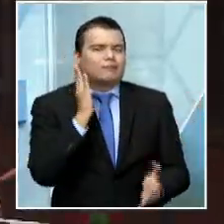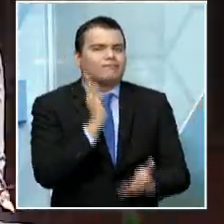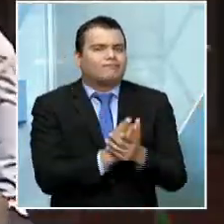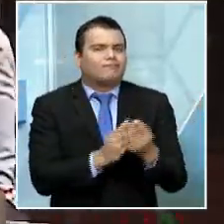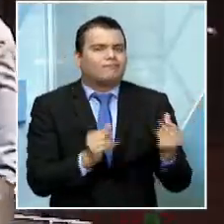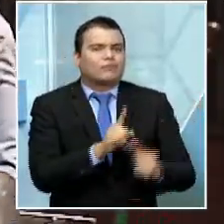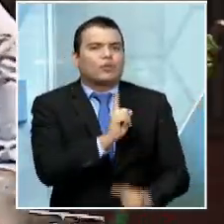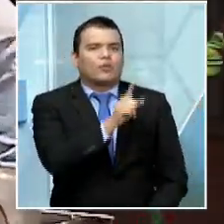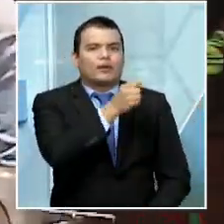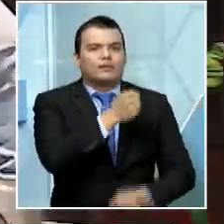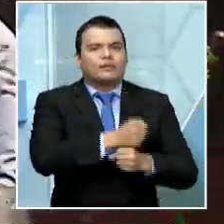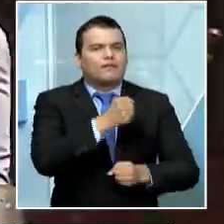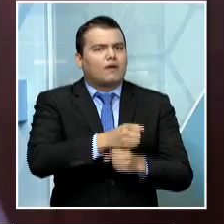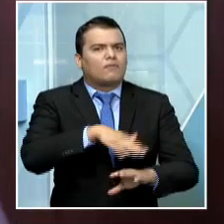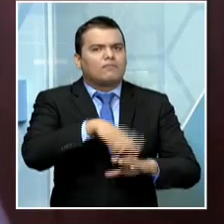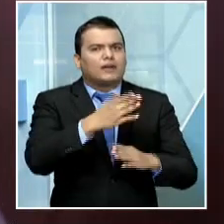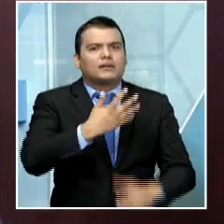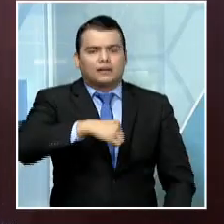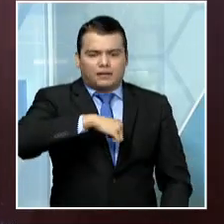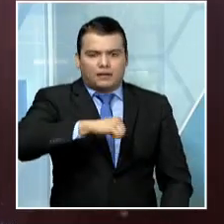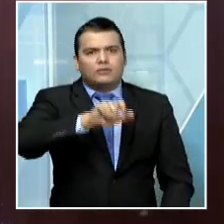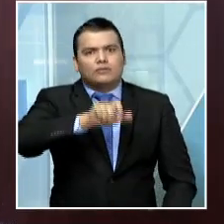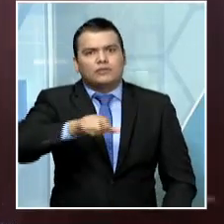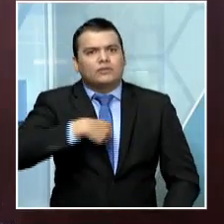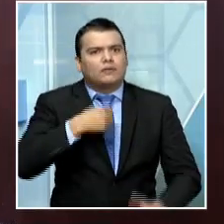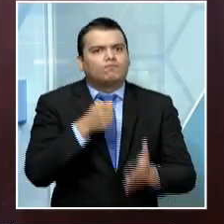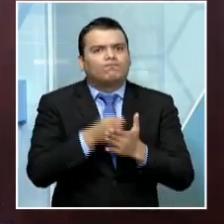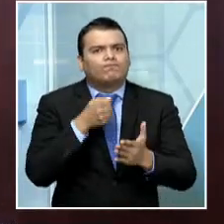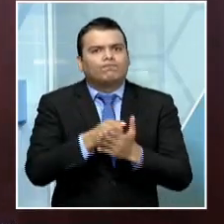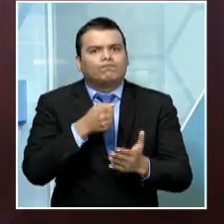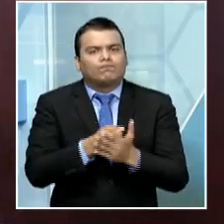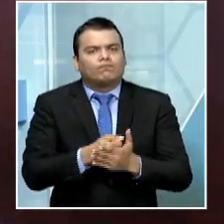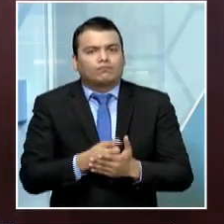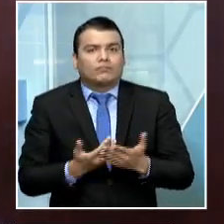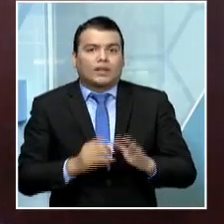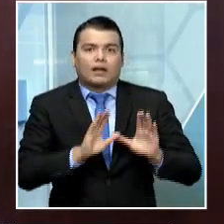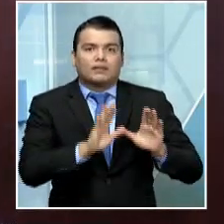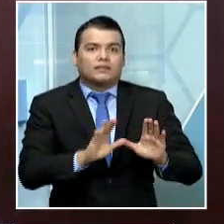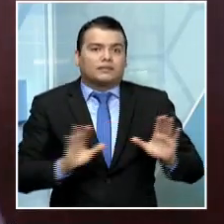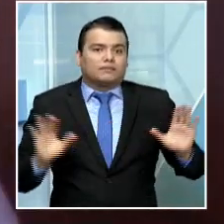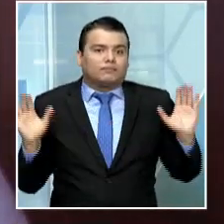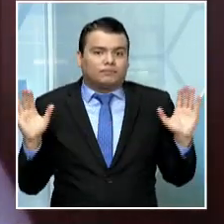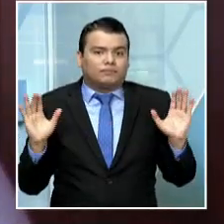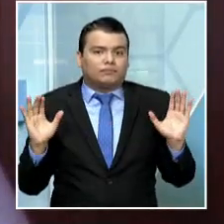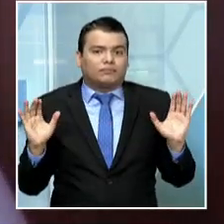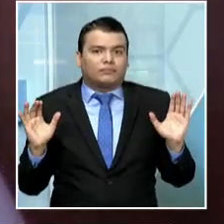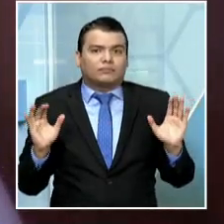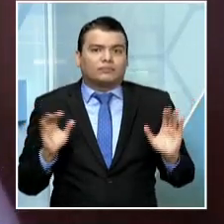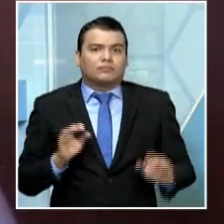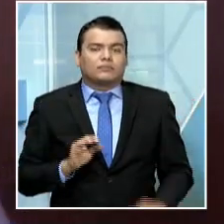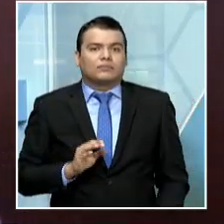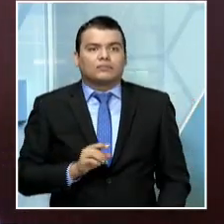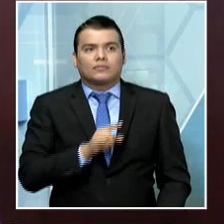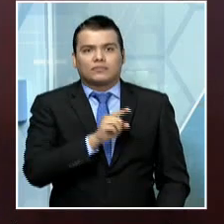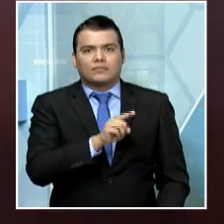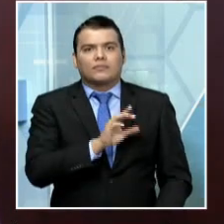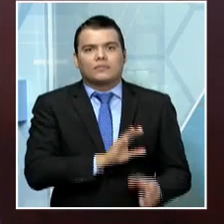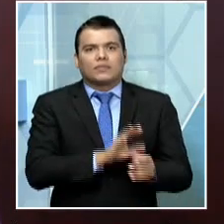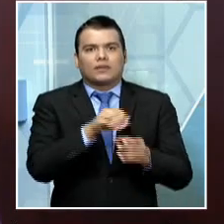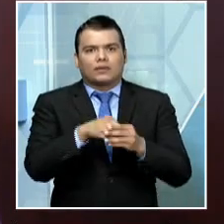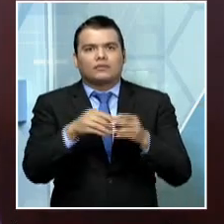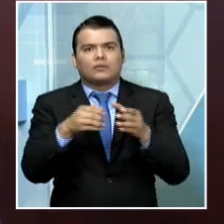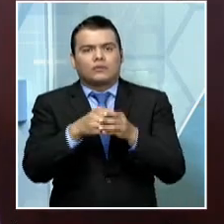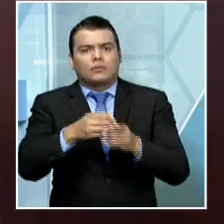derechos humanos. Félix nos ha representado políticamente como diputado del departamento, dentro del resguardo ha